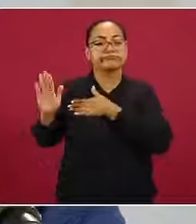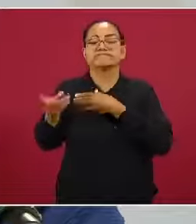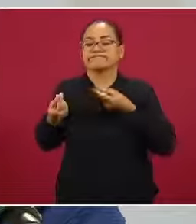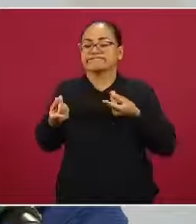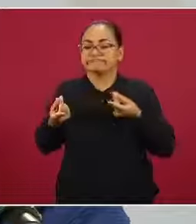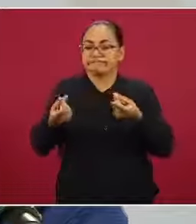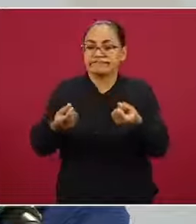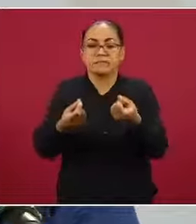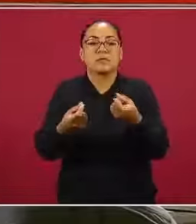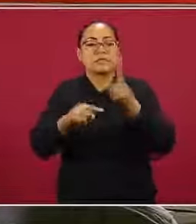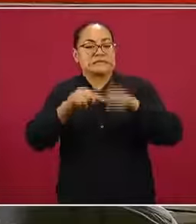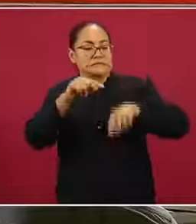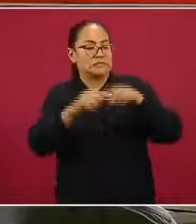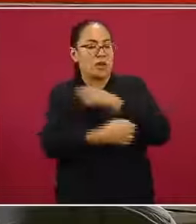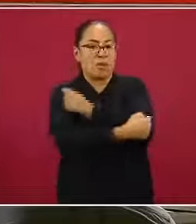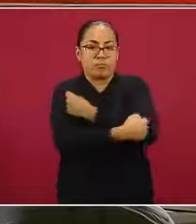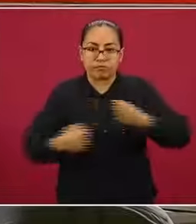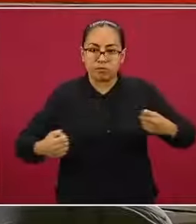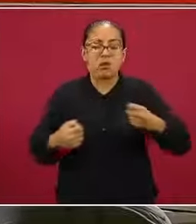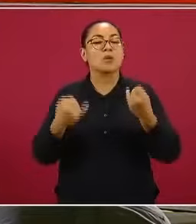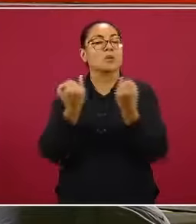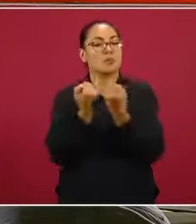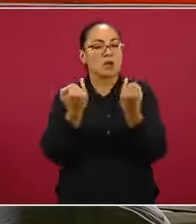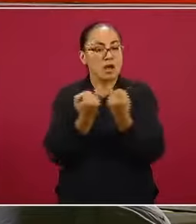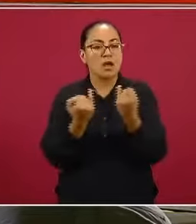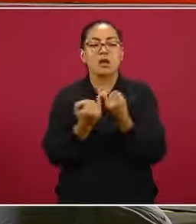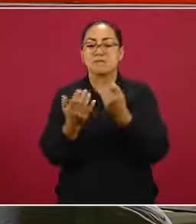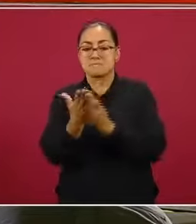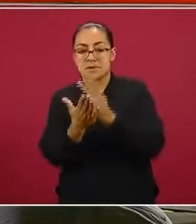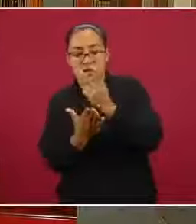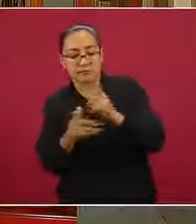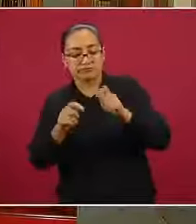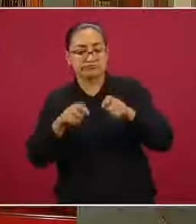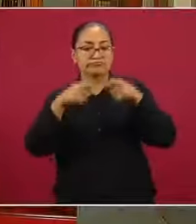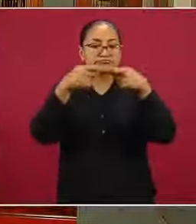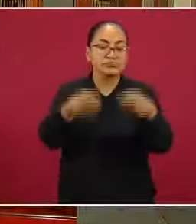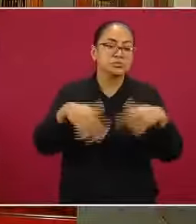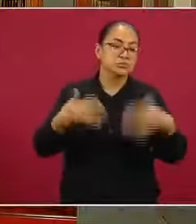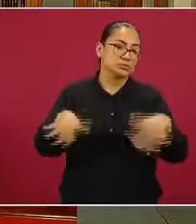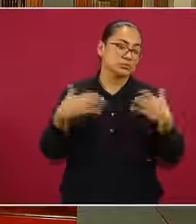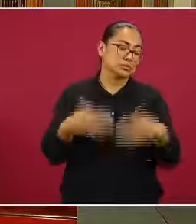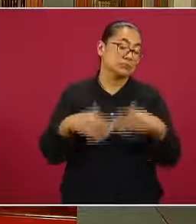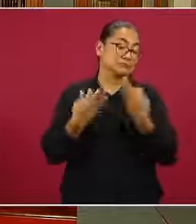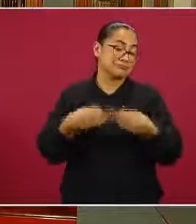la obesidad y la obtención, por supuesto, de este tan importante reconocimiento internacional.